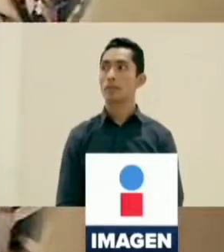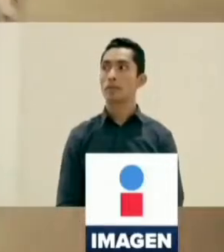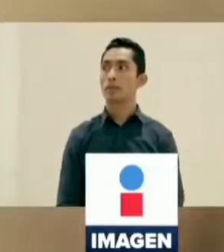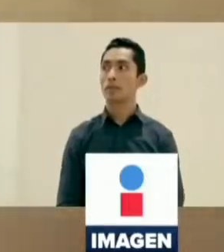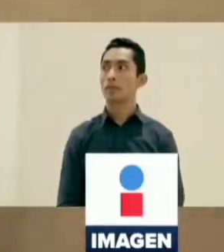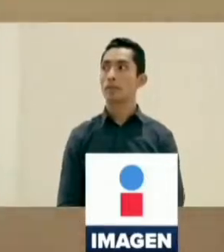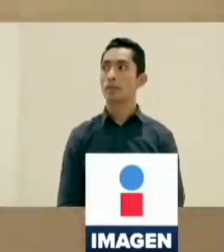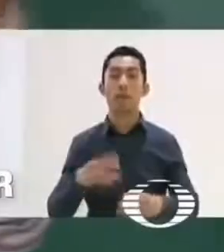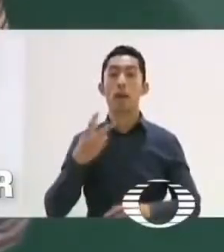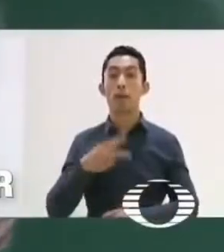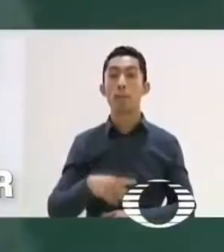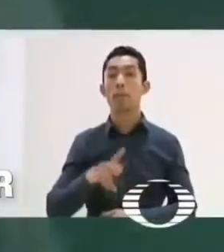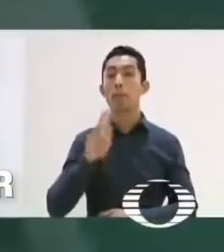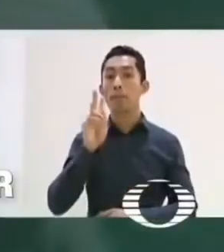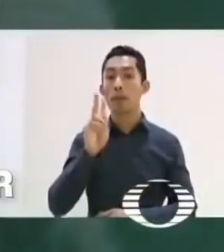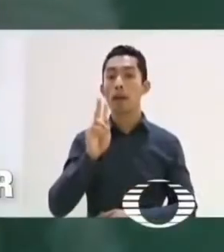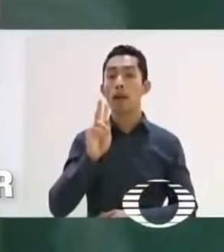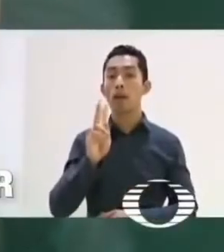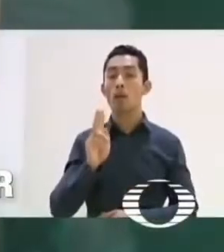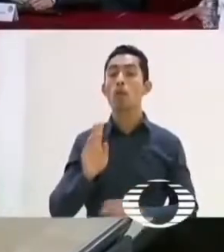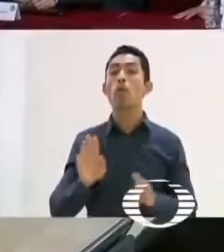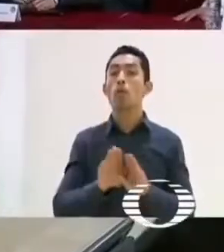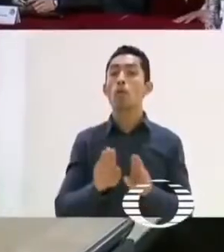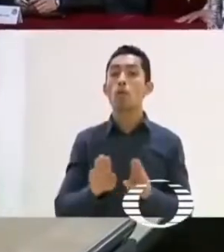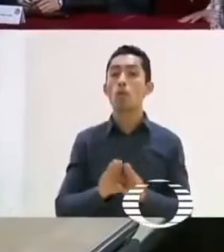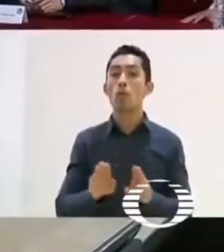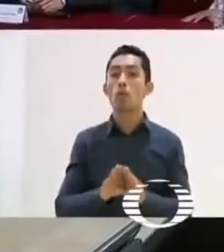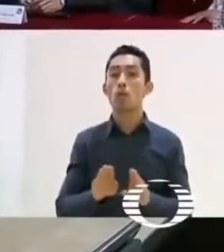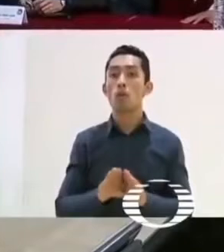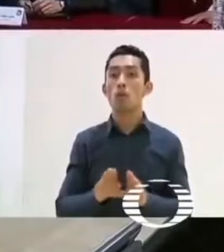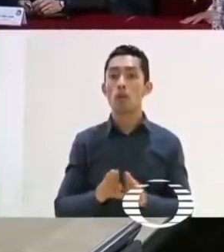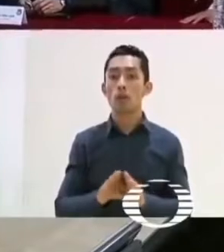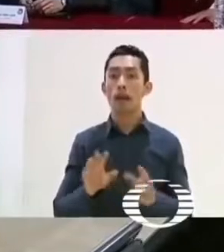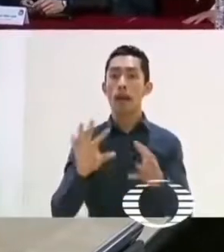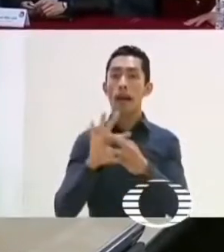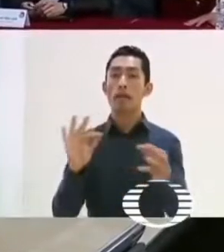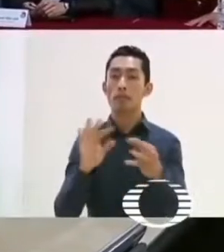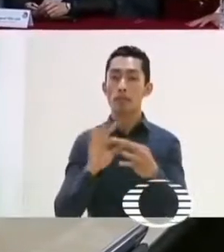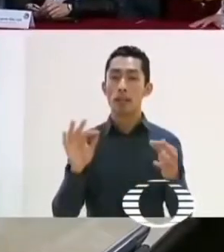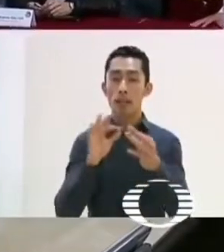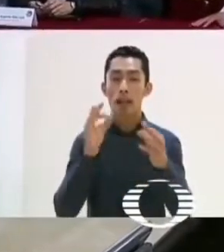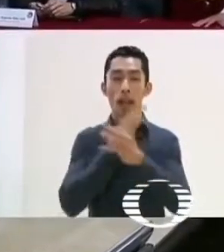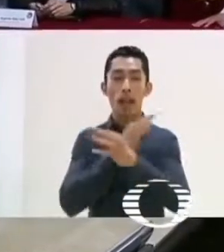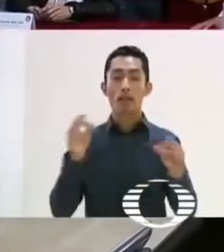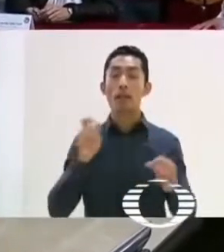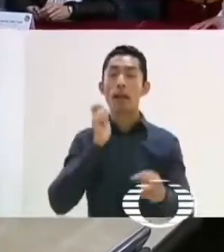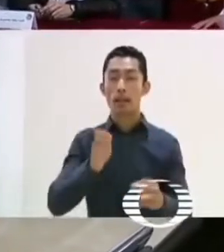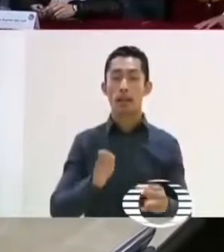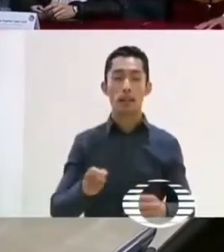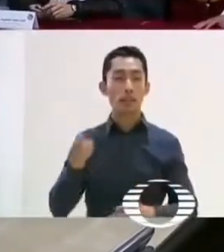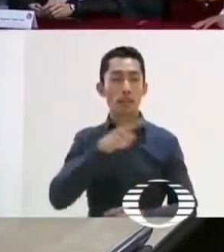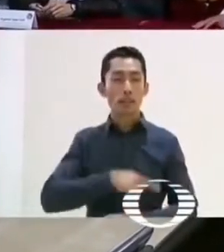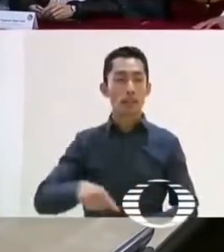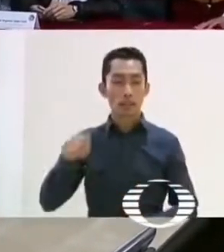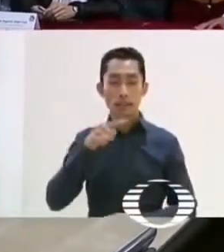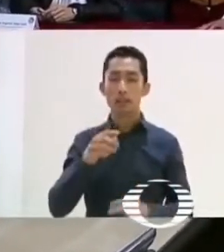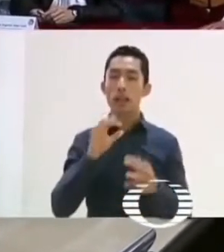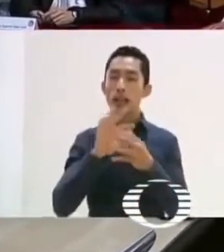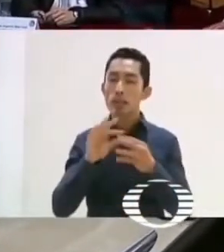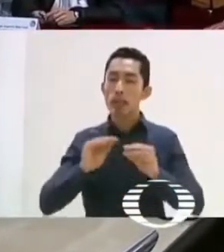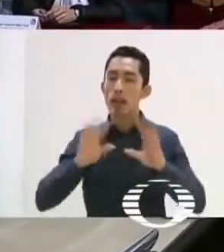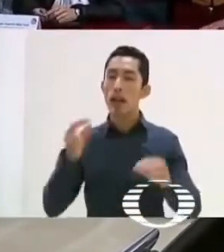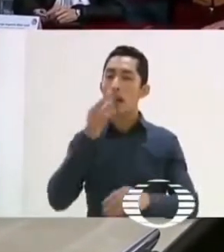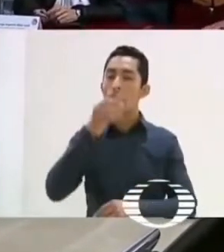las próximas semanas a través de la Secretaría de la Defensa y finalizó diciendo que los dejaba en buenas manos para que los atendiera el Secretario